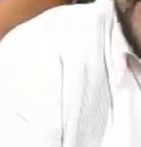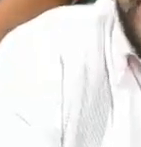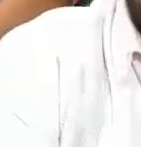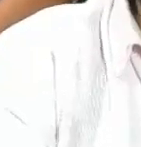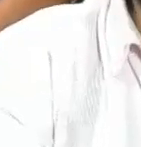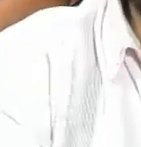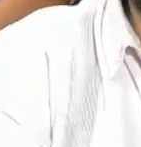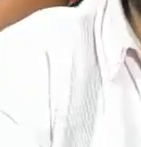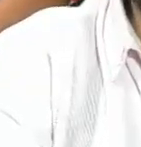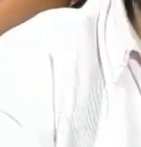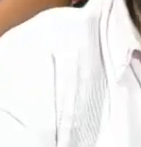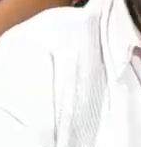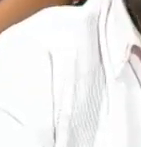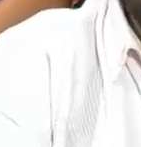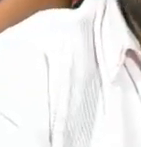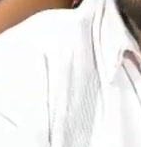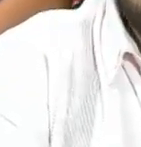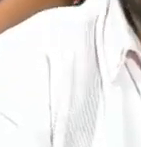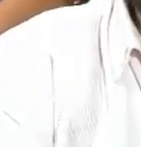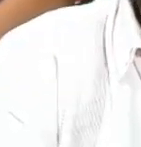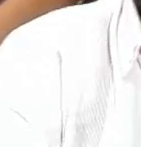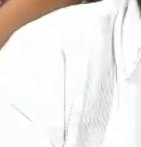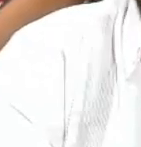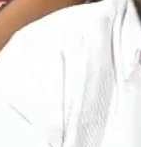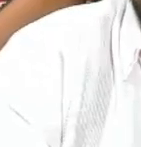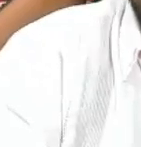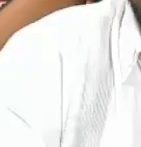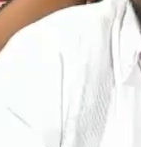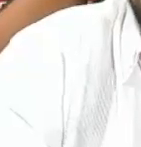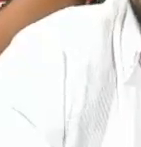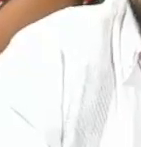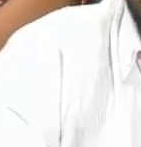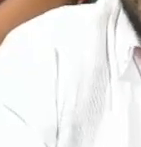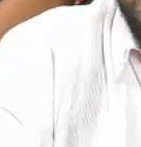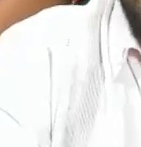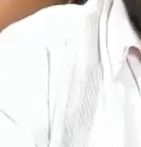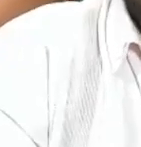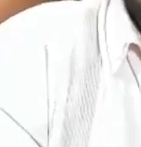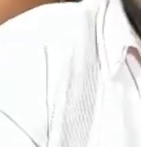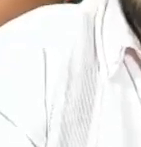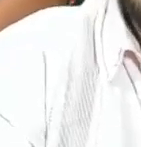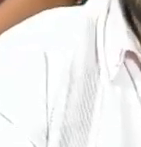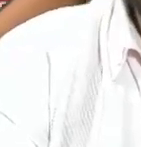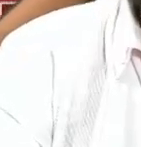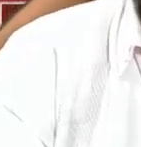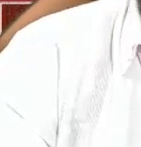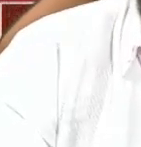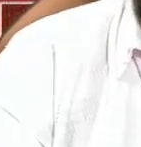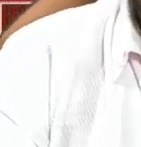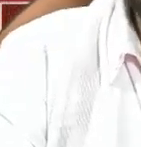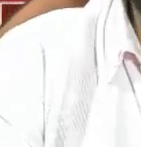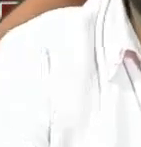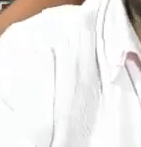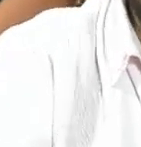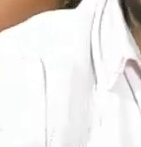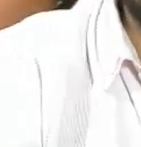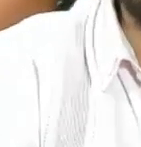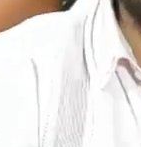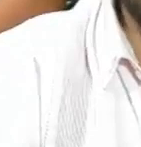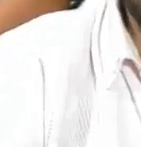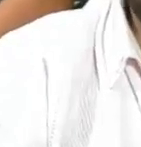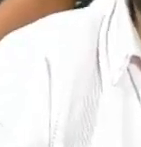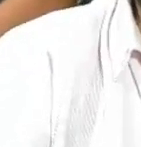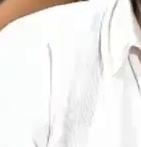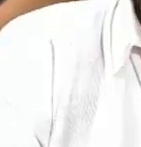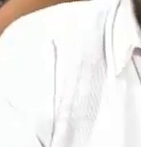pues de unos minutos a las 11 11 30 de la mañana y amigos vamos a estar pendiente de esa información en los canales